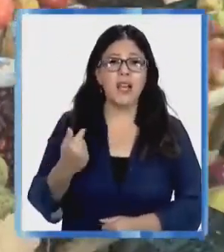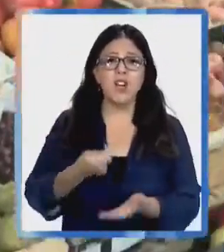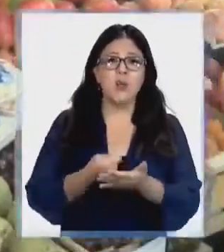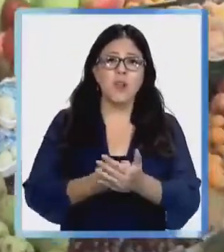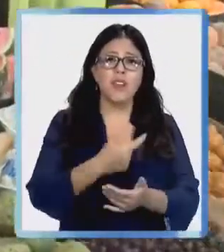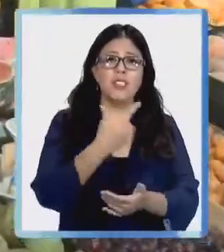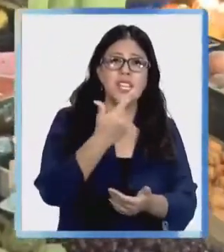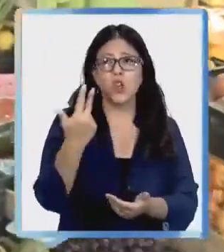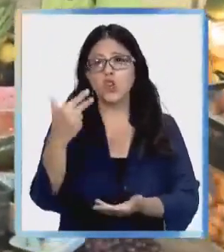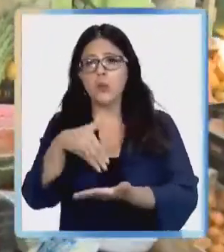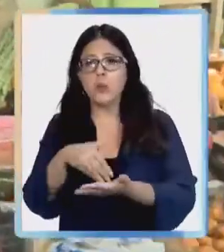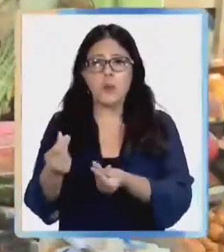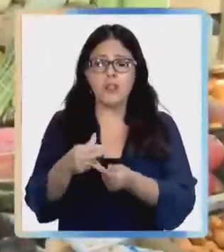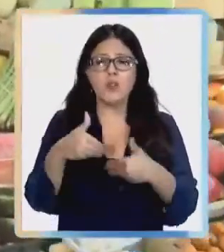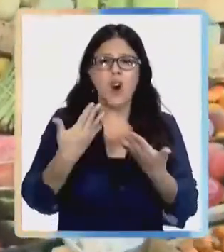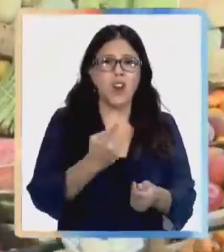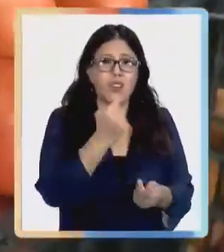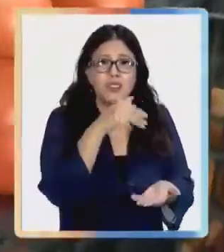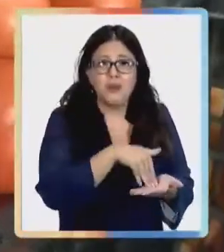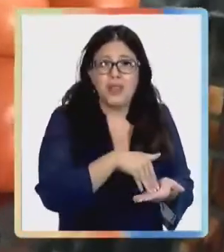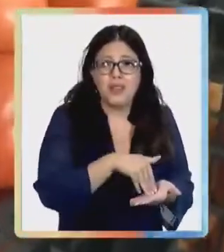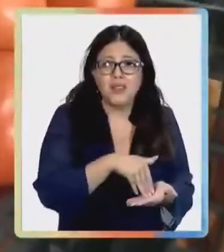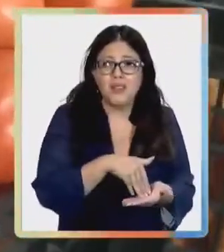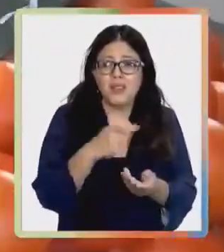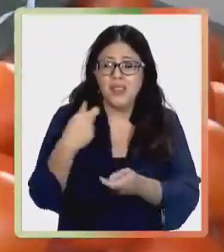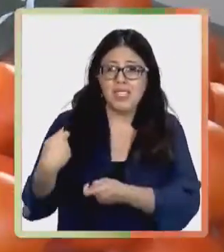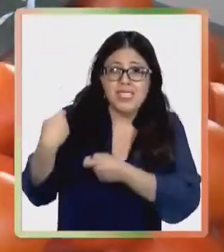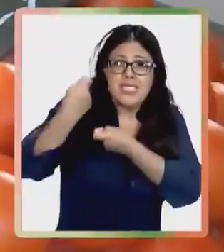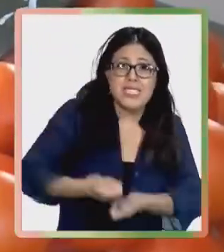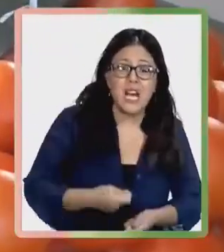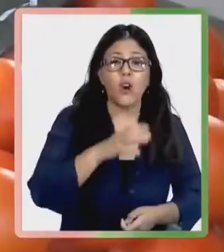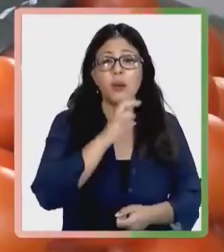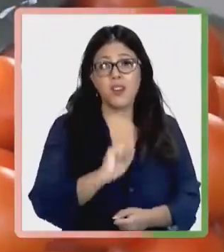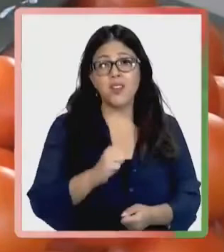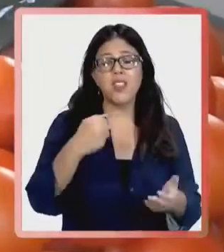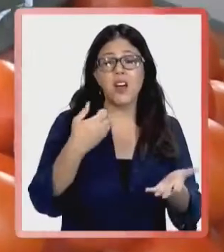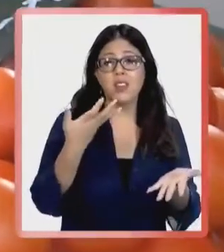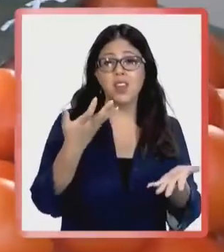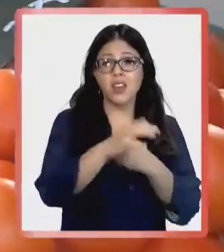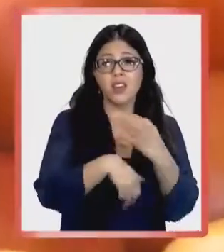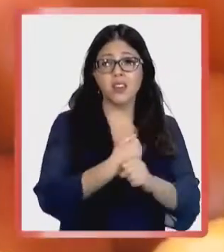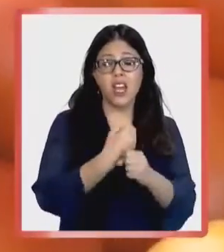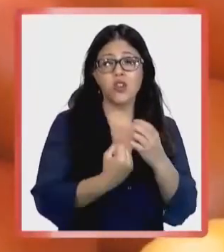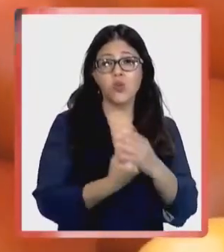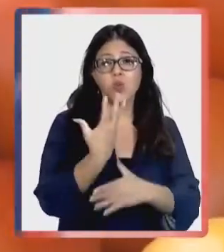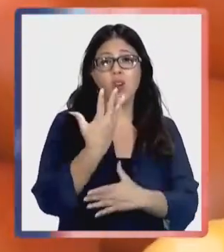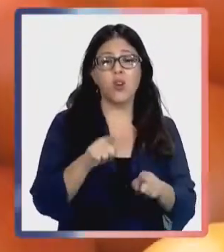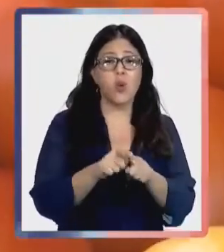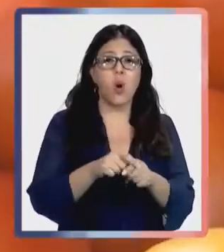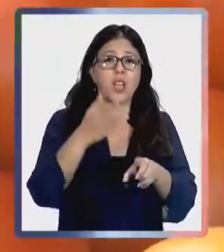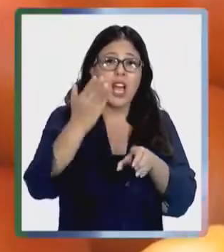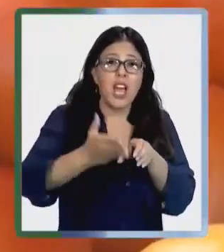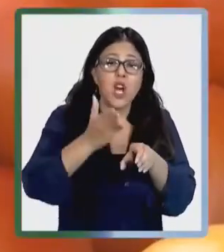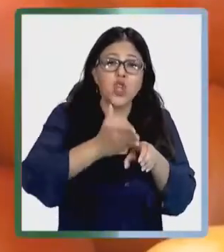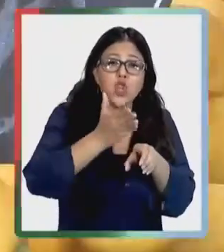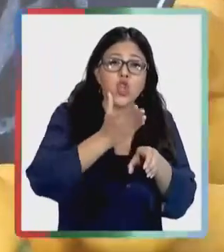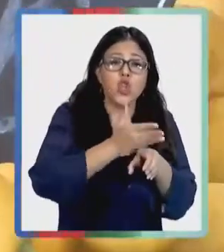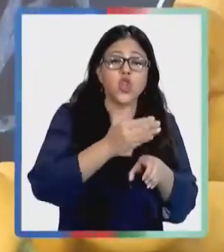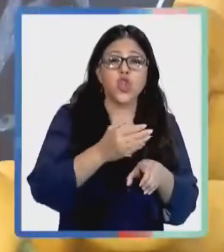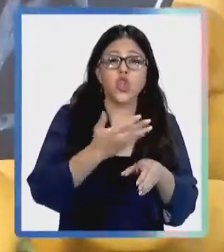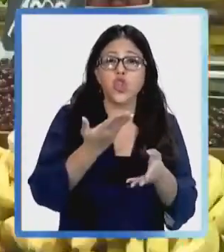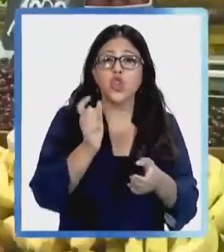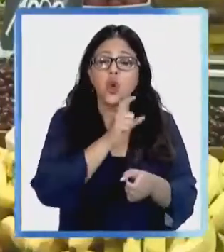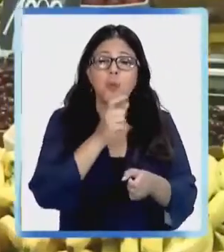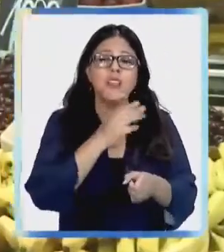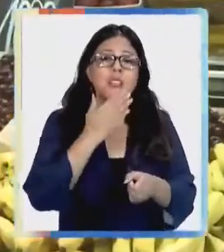atrás la compraba 7, 8 mil pesos y hasta 12 mil pesos el saco. Bueno, ahora para la Navidad y para el Año Nuevo el tomate de por sí se encarece más los precios. La fruta